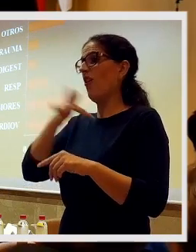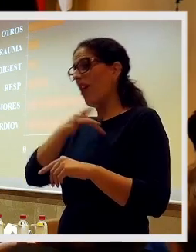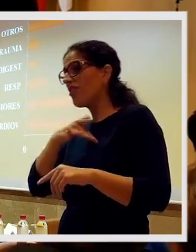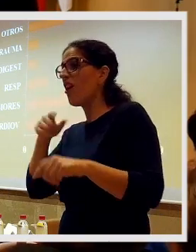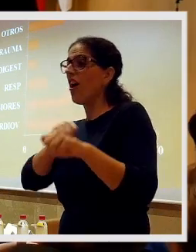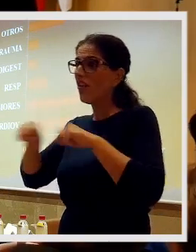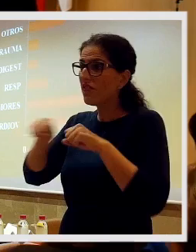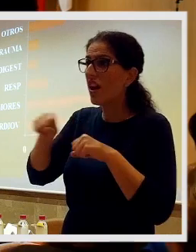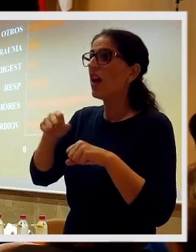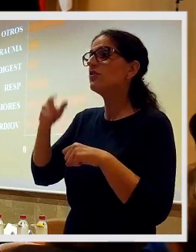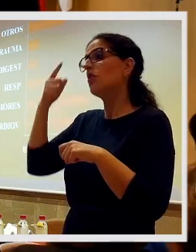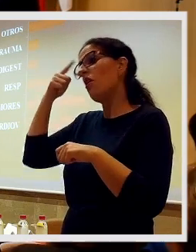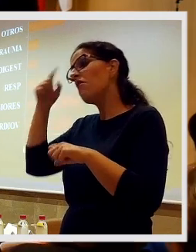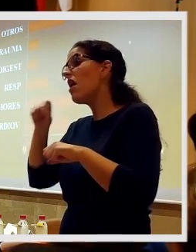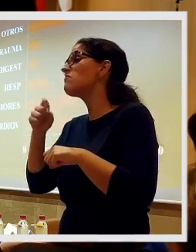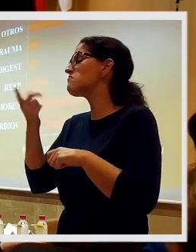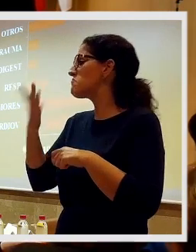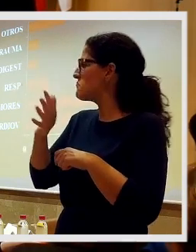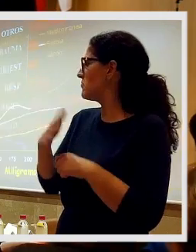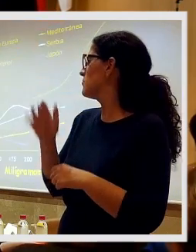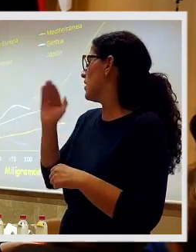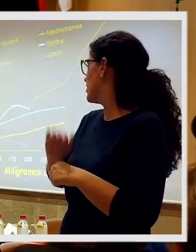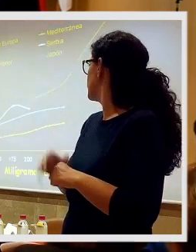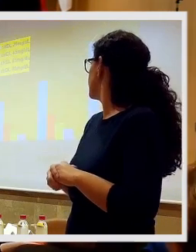cardiovasculares va aumentando.